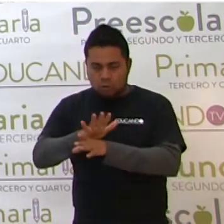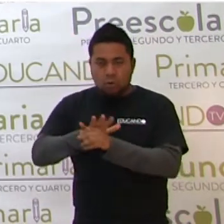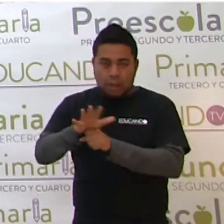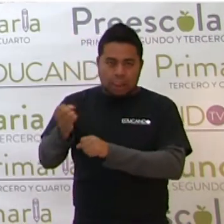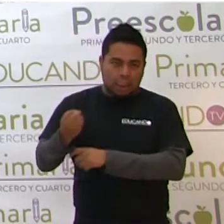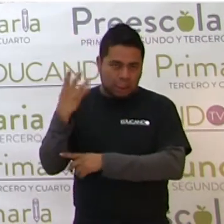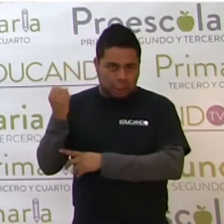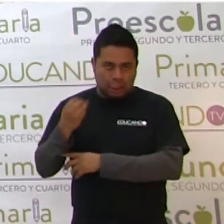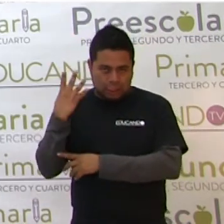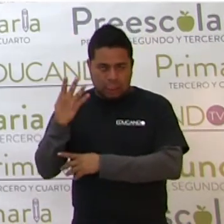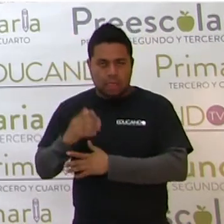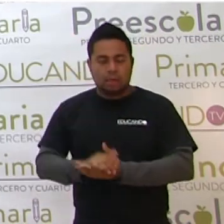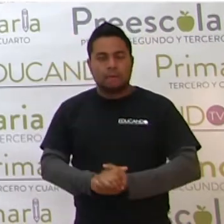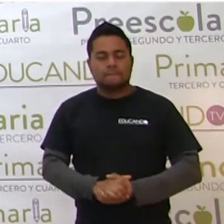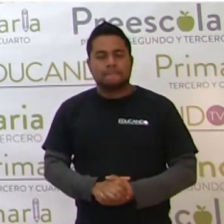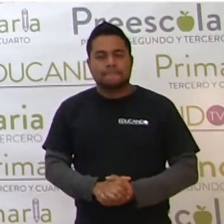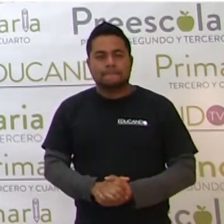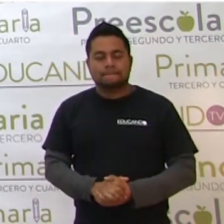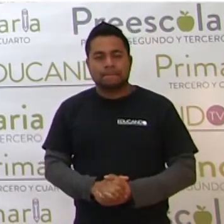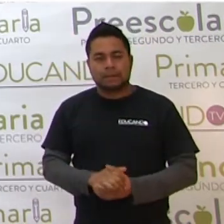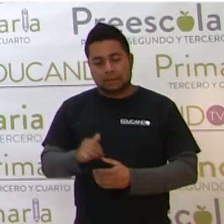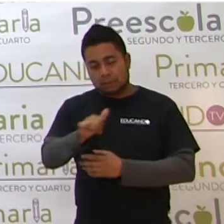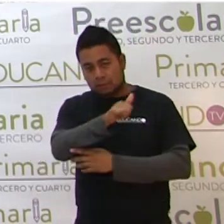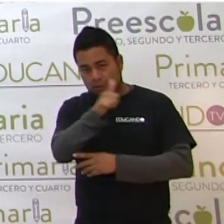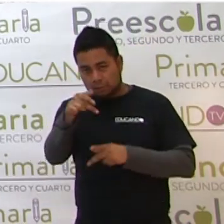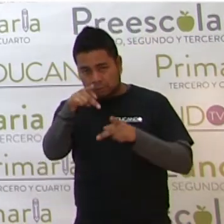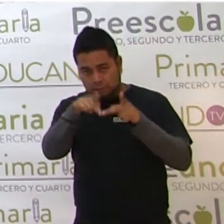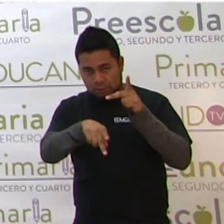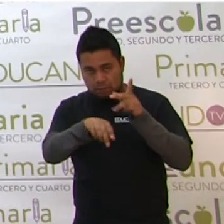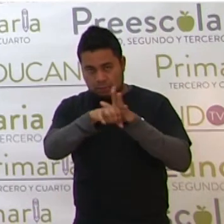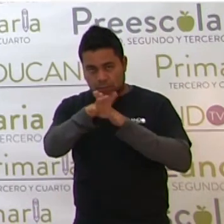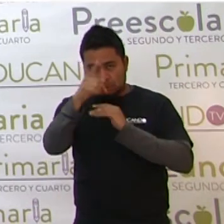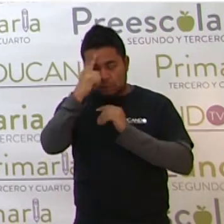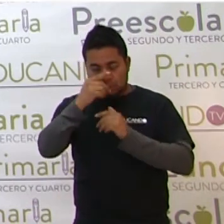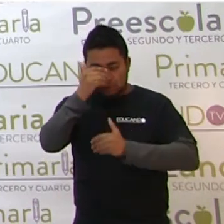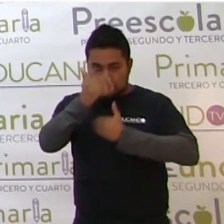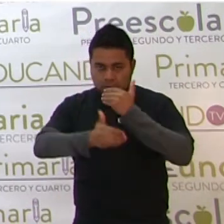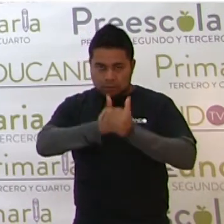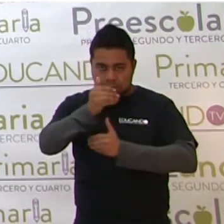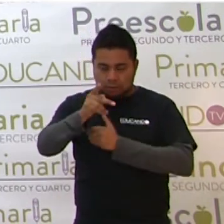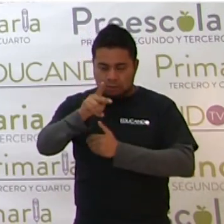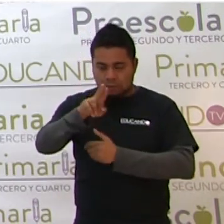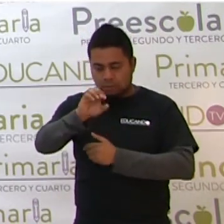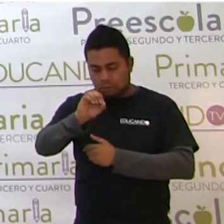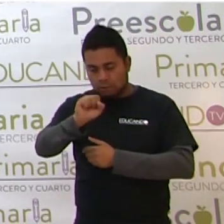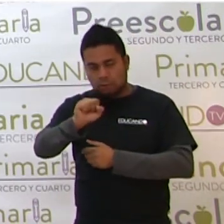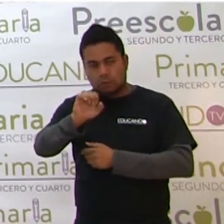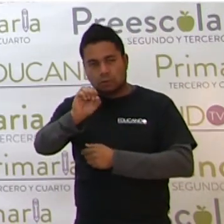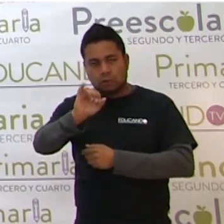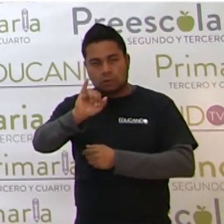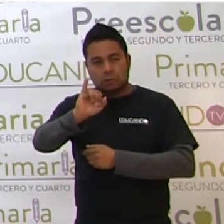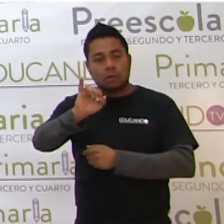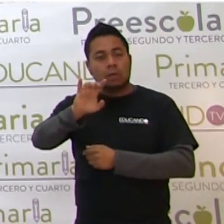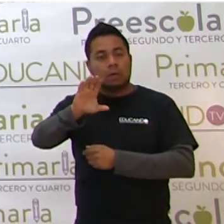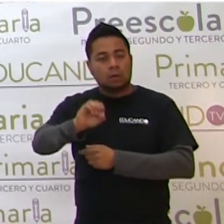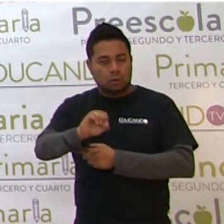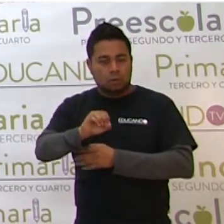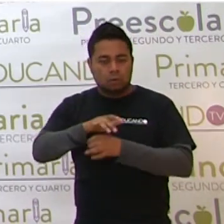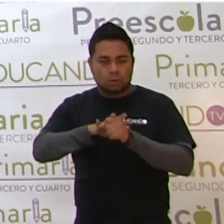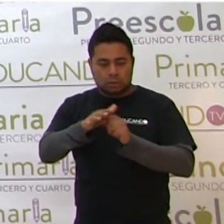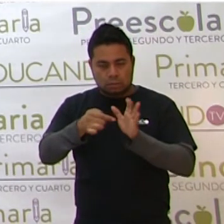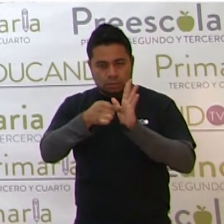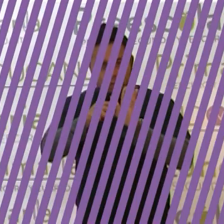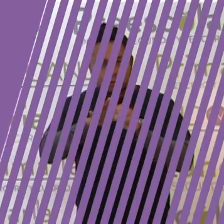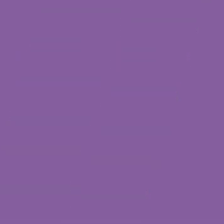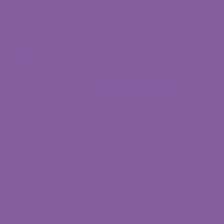discurso. La siguiente parte del procedimiento prosódico o el procedimiento que vamos a ir presentando va a